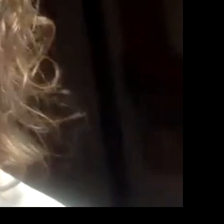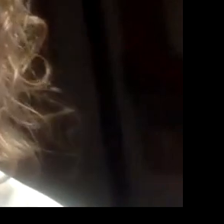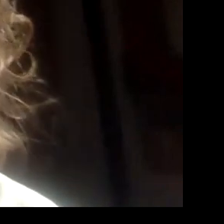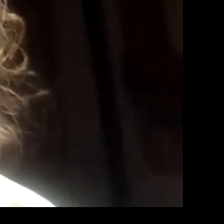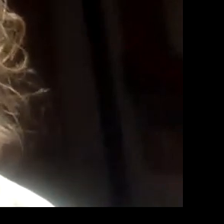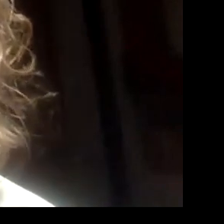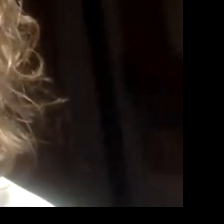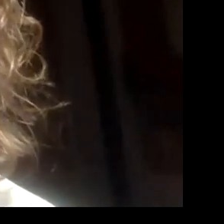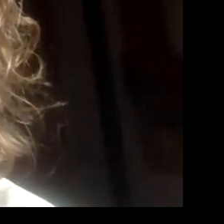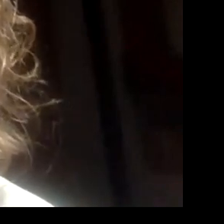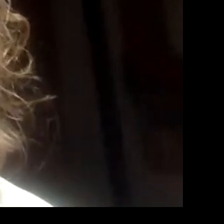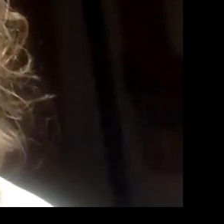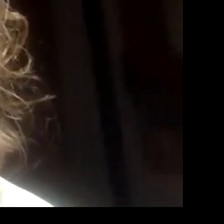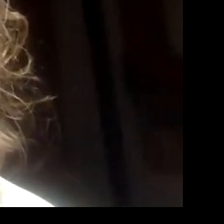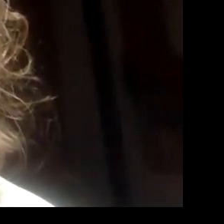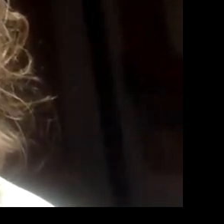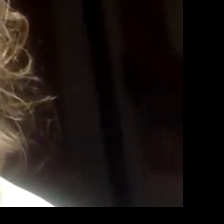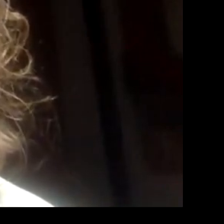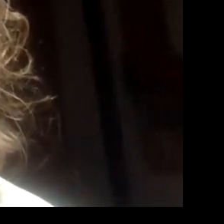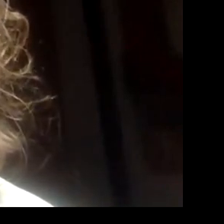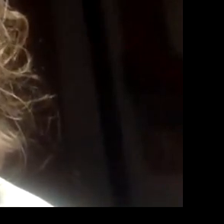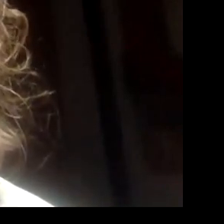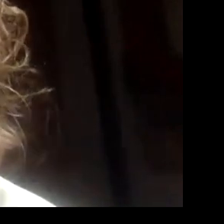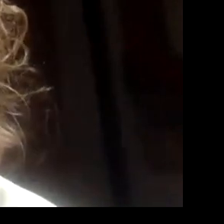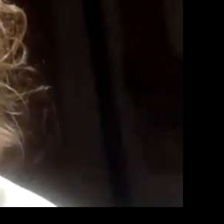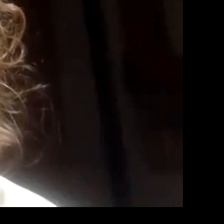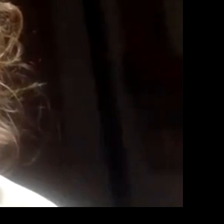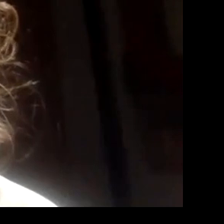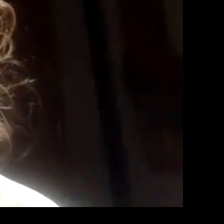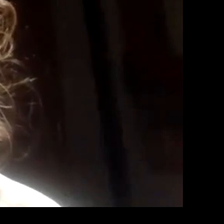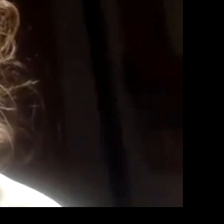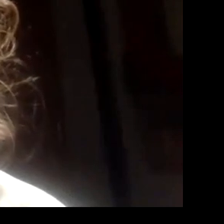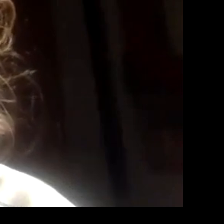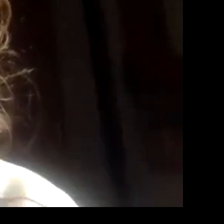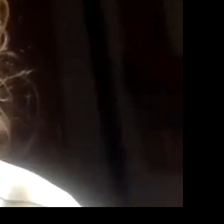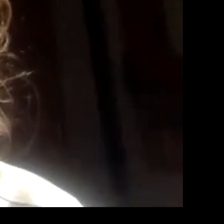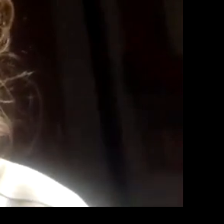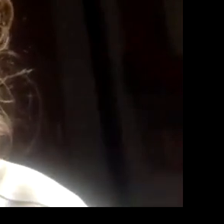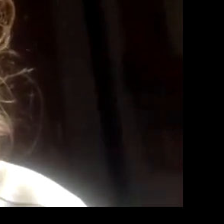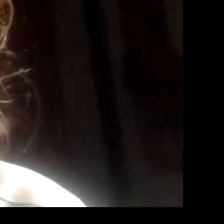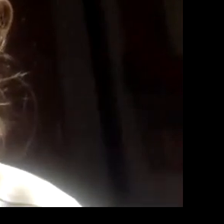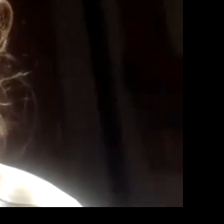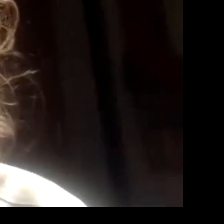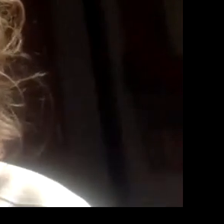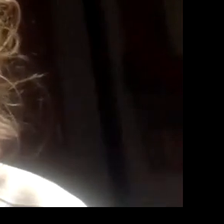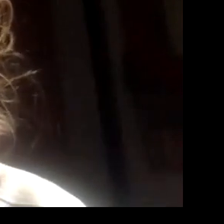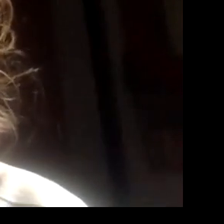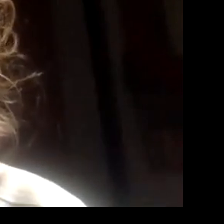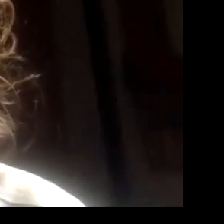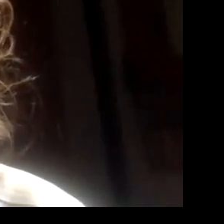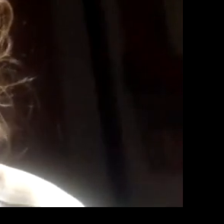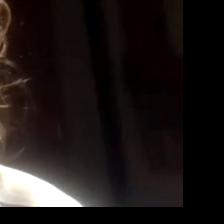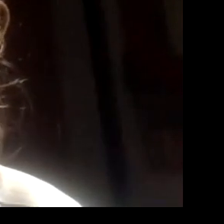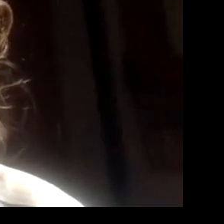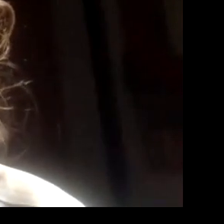preocupes. Bueno, a mí me pusieron un poco en un aprieto, les agradezco muchísimo la invitación en primer lugar, pero